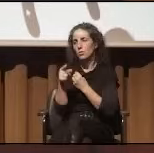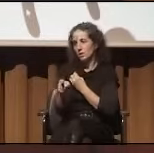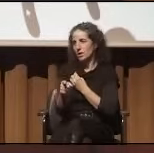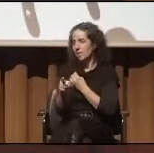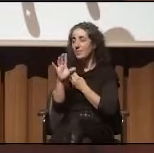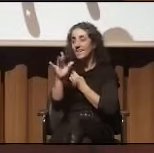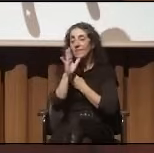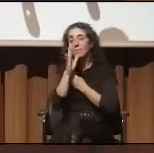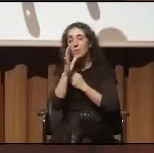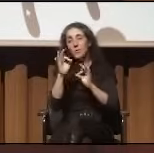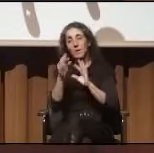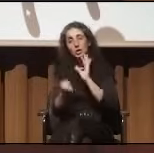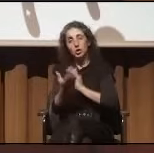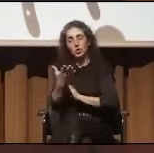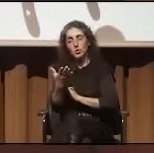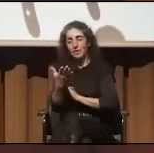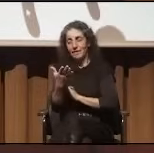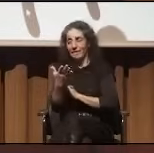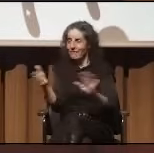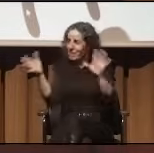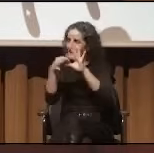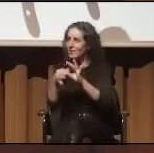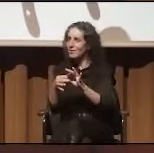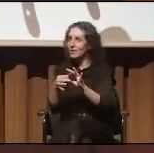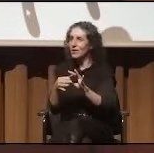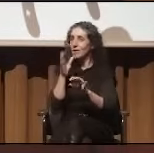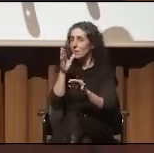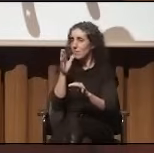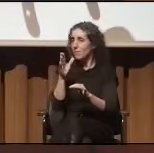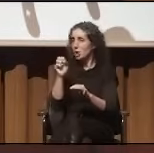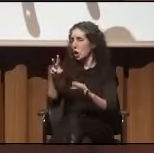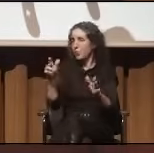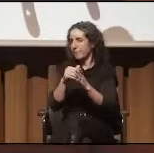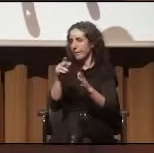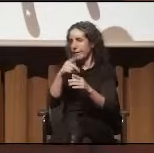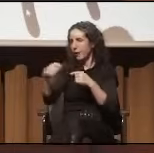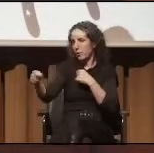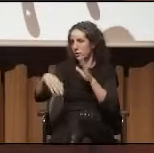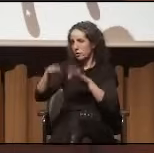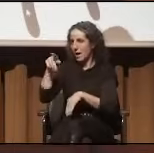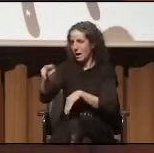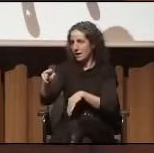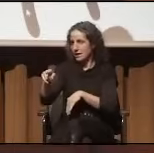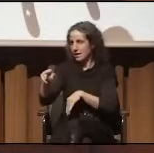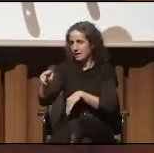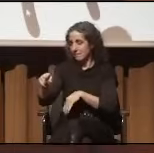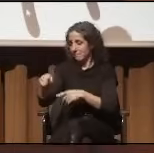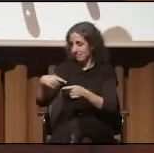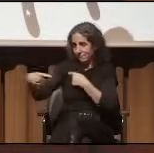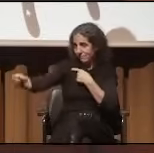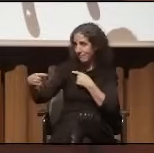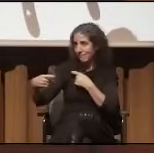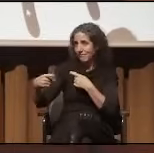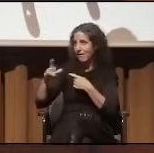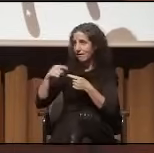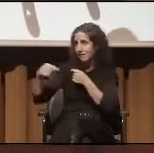esta conexión, lo maravilloso es que estábamos a 10.000 kilómetros, no sé cuántos hay, nunca nos hemos visto físicamente, pero